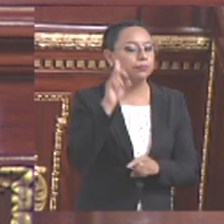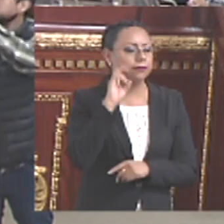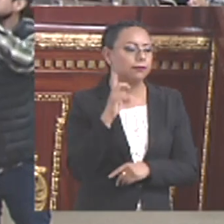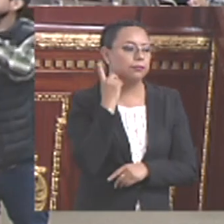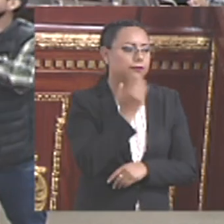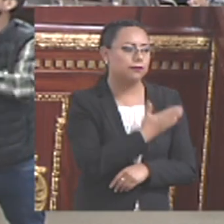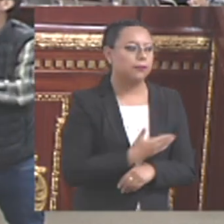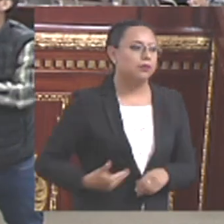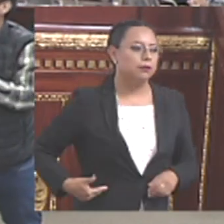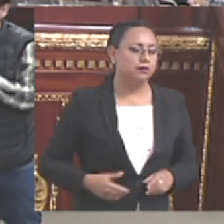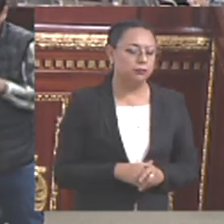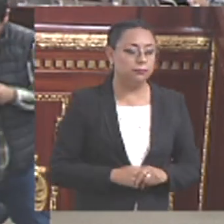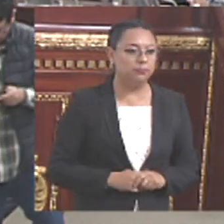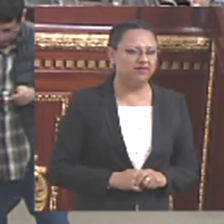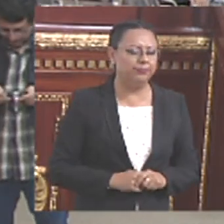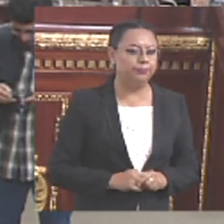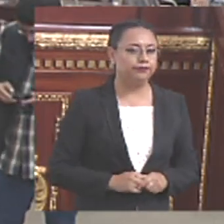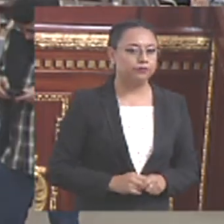presidenta?